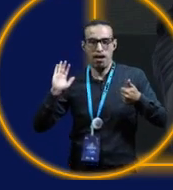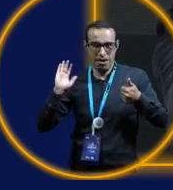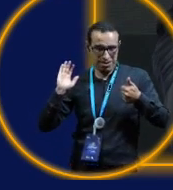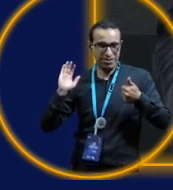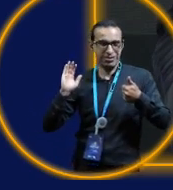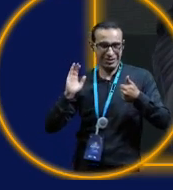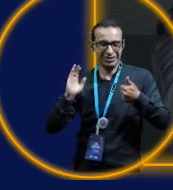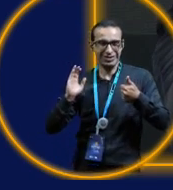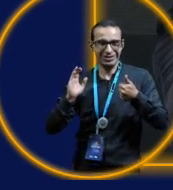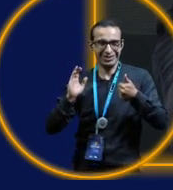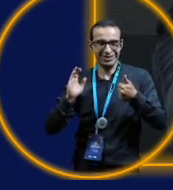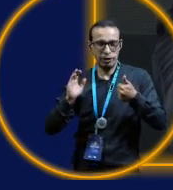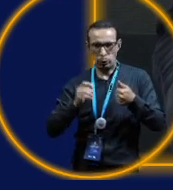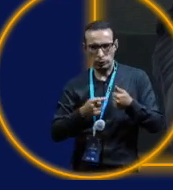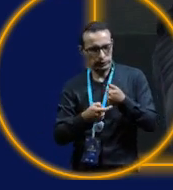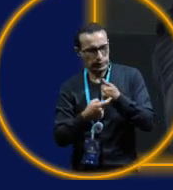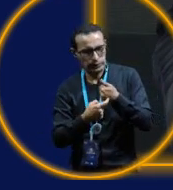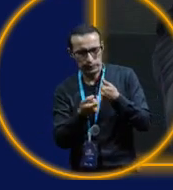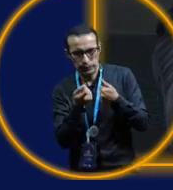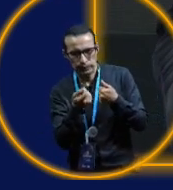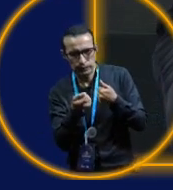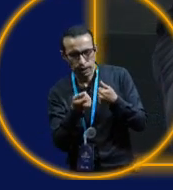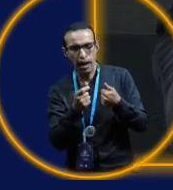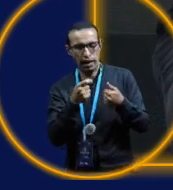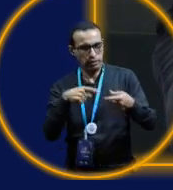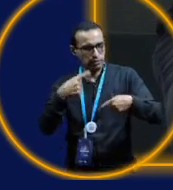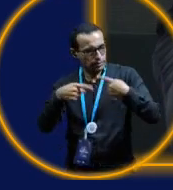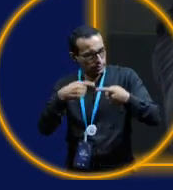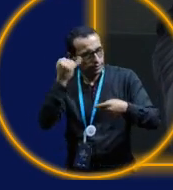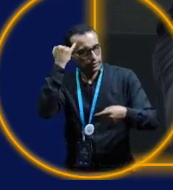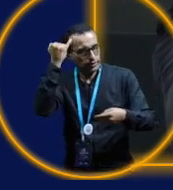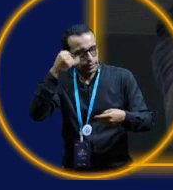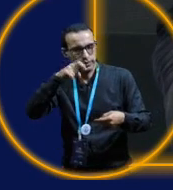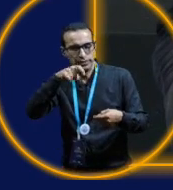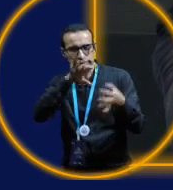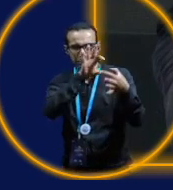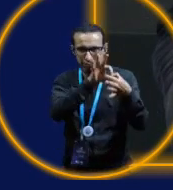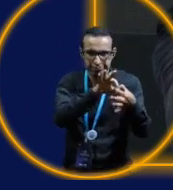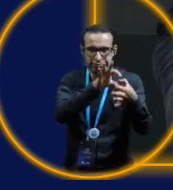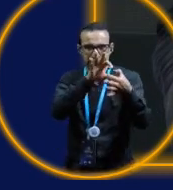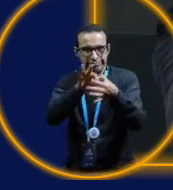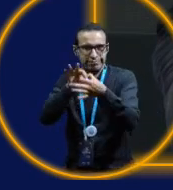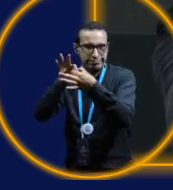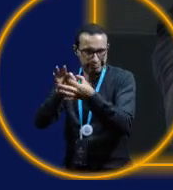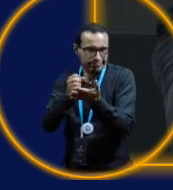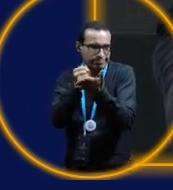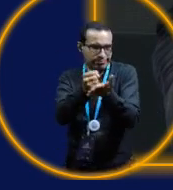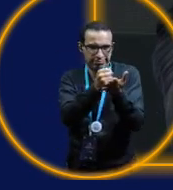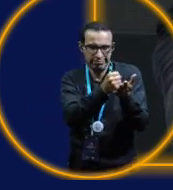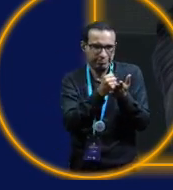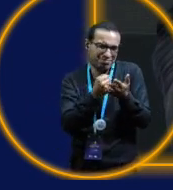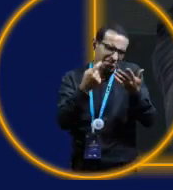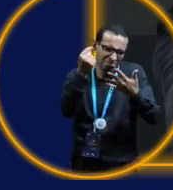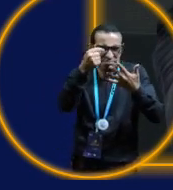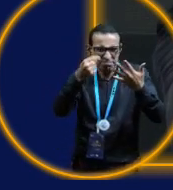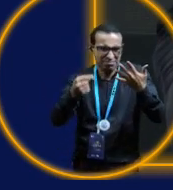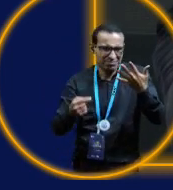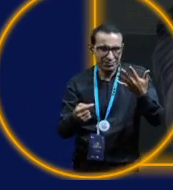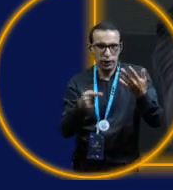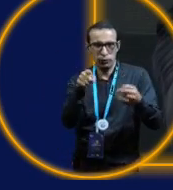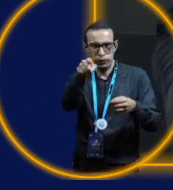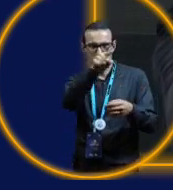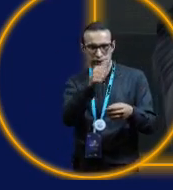me sentí bien que a la gente le guste esto y me estoy conectando con ellos en esta cosa rara que me gusta pueden hacer una